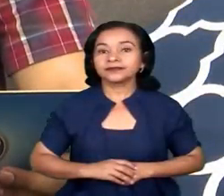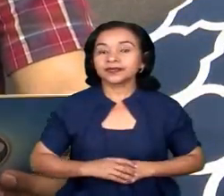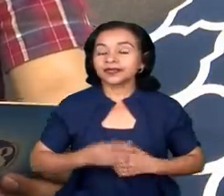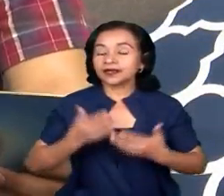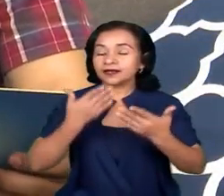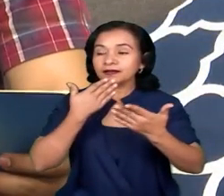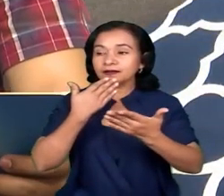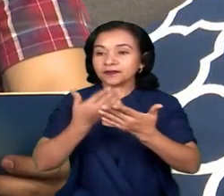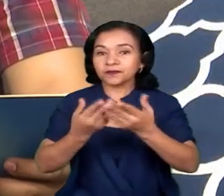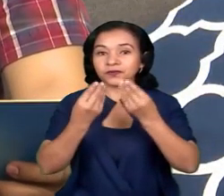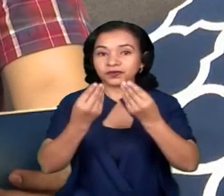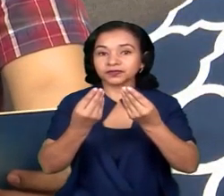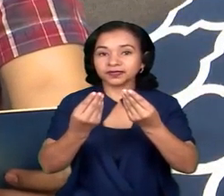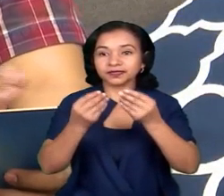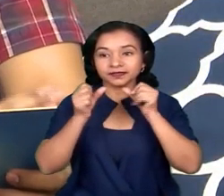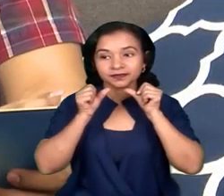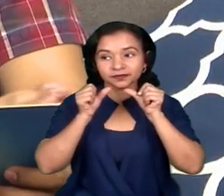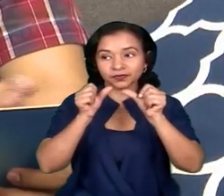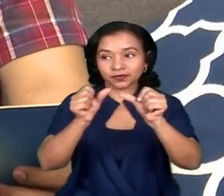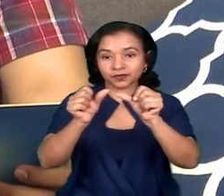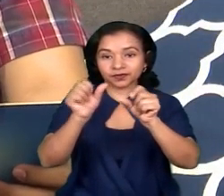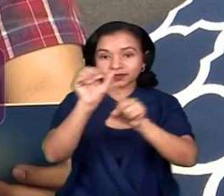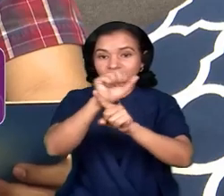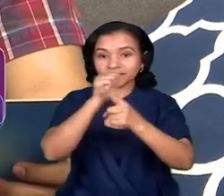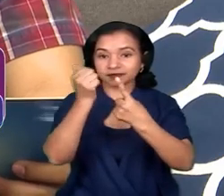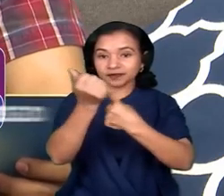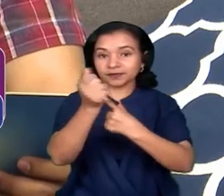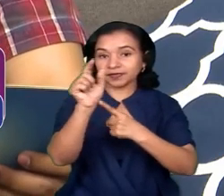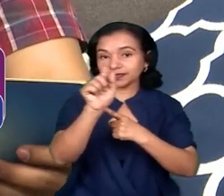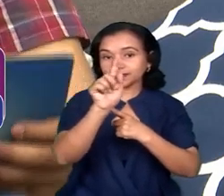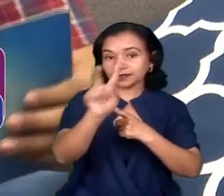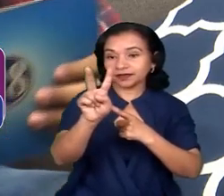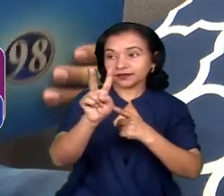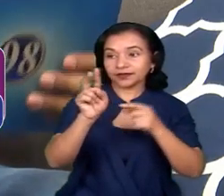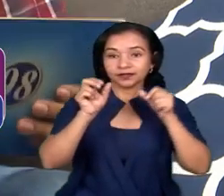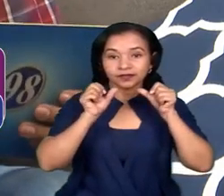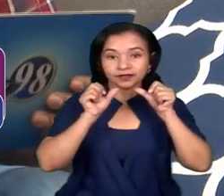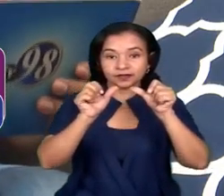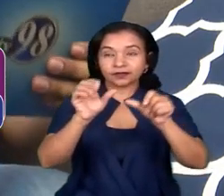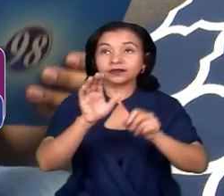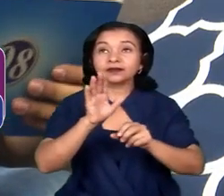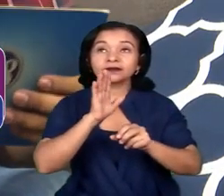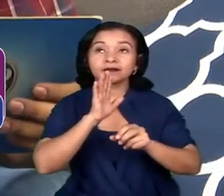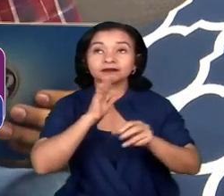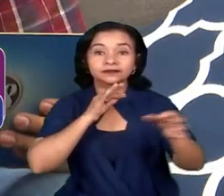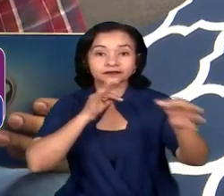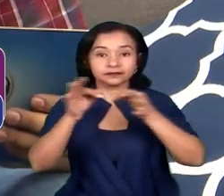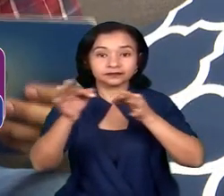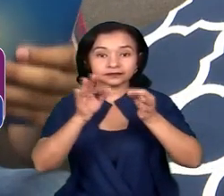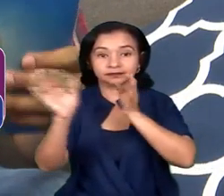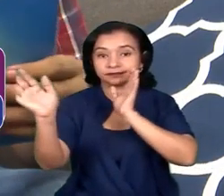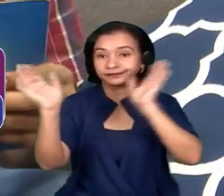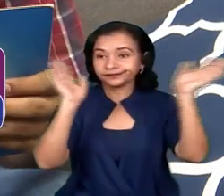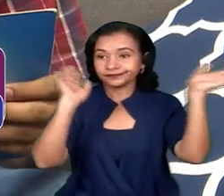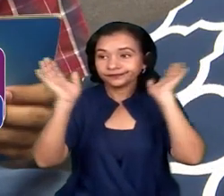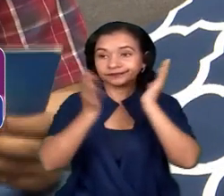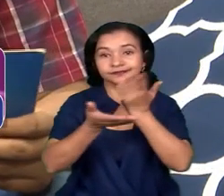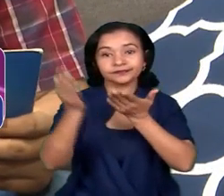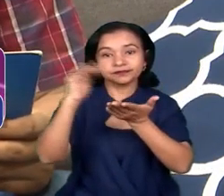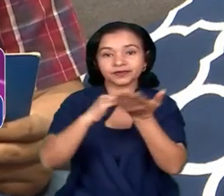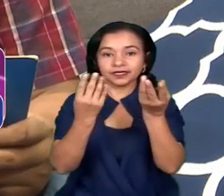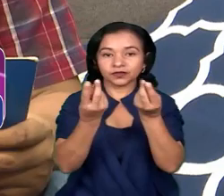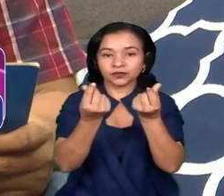Muchas gracias por continuar en sintonía del canal parlamentario. Continuamos conversando y conociendo las actividades realizadas por el sector comercio para reactivar la